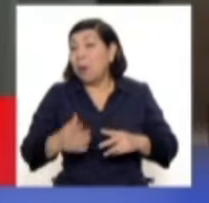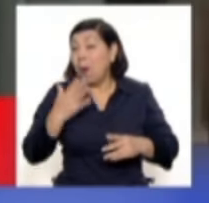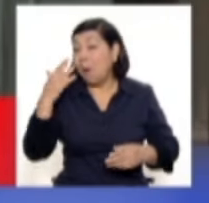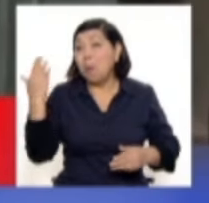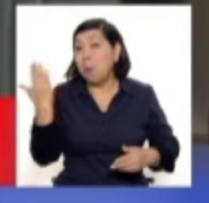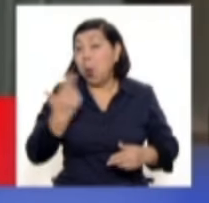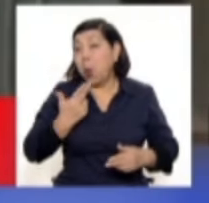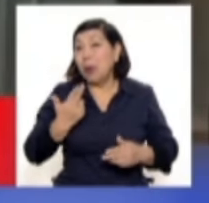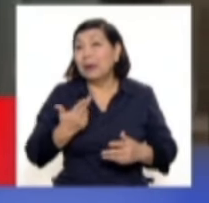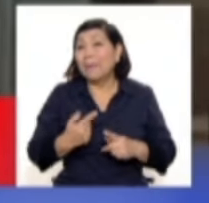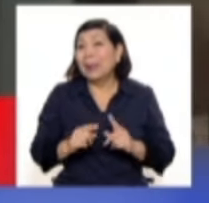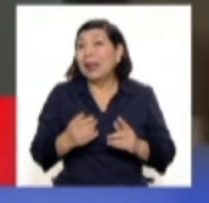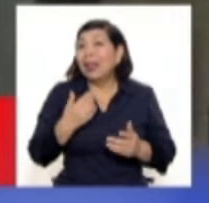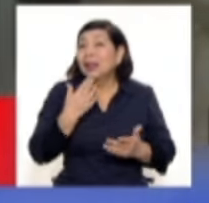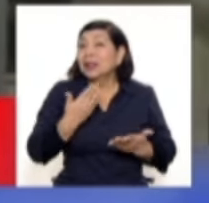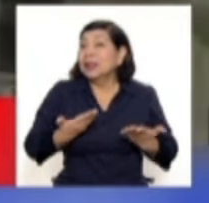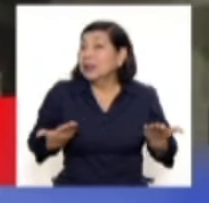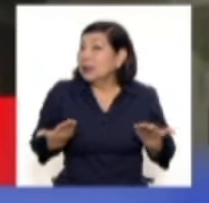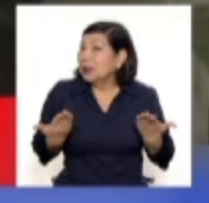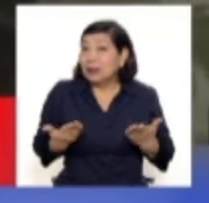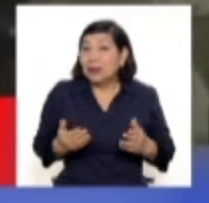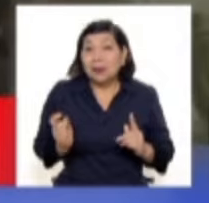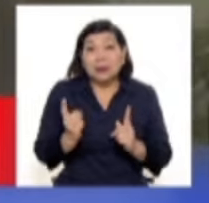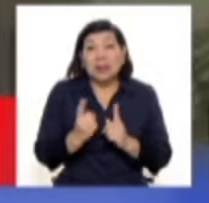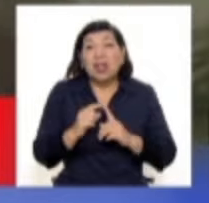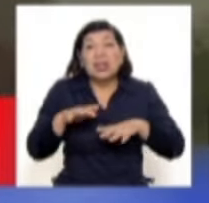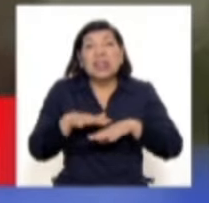desconocido. Peritos de criminalística se